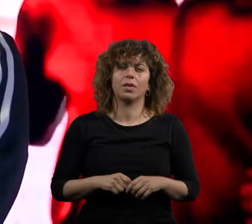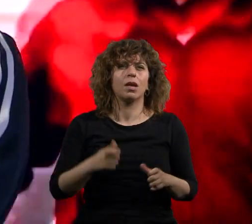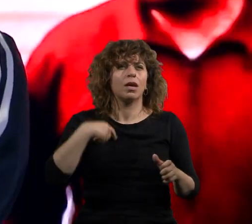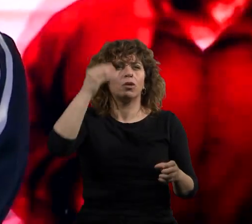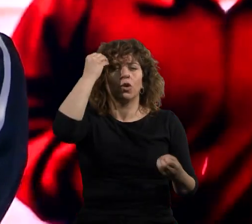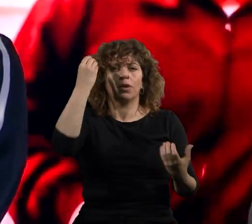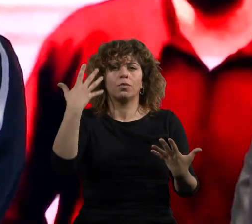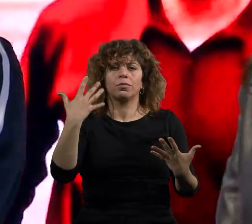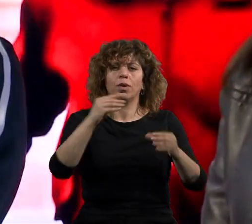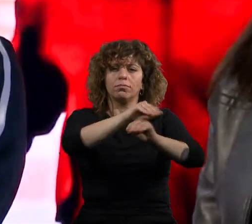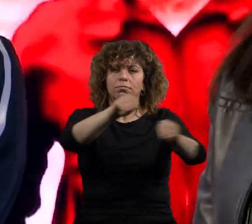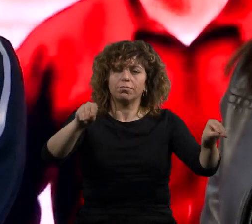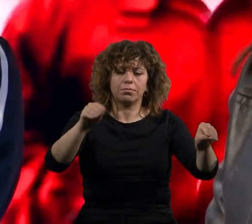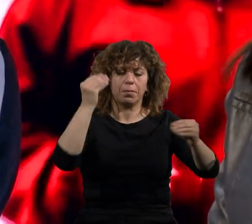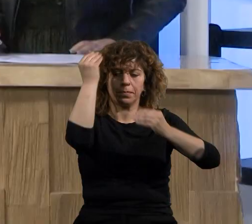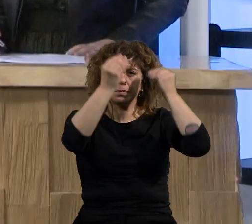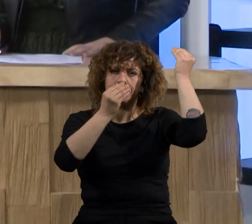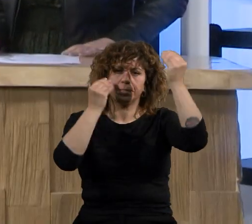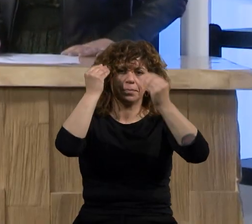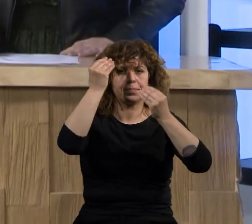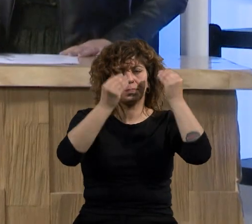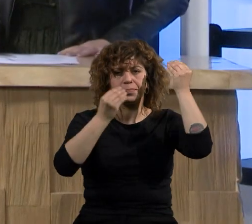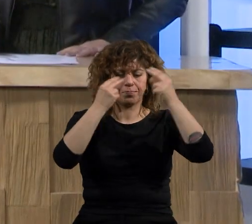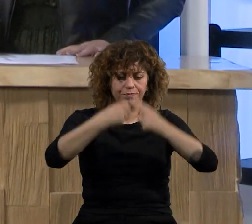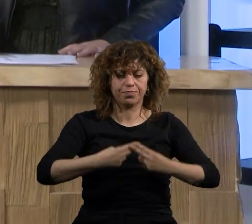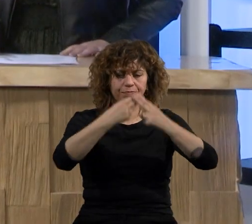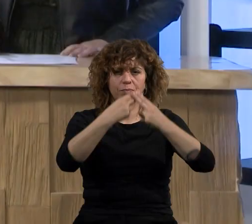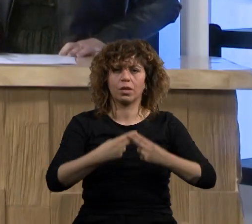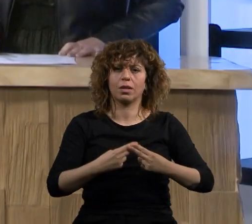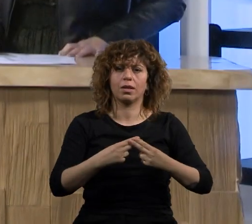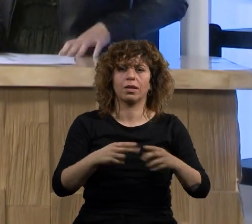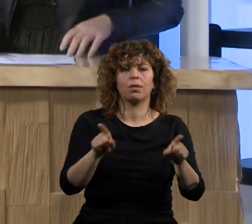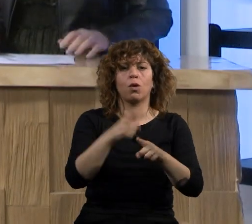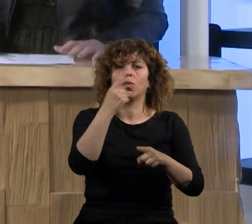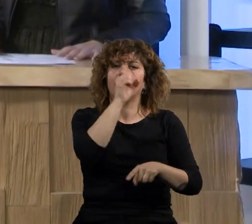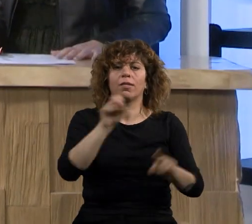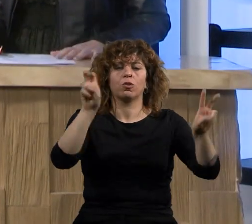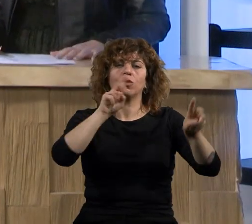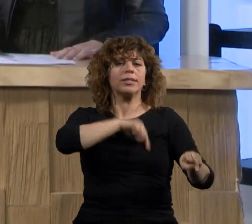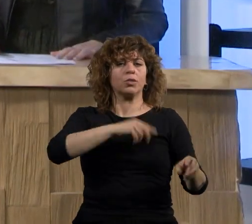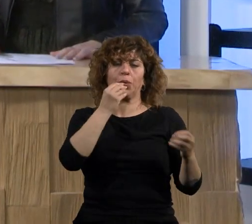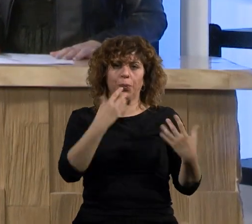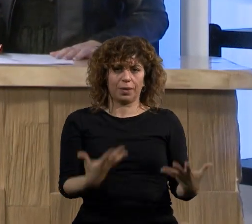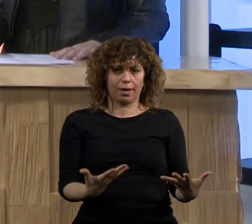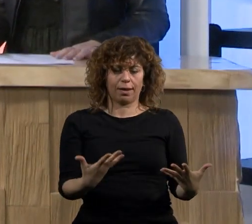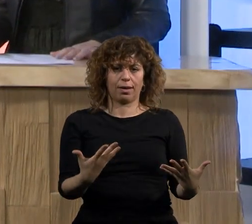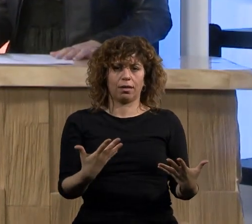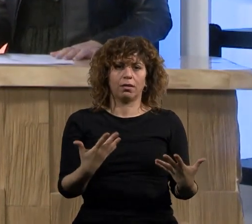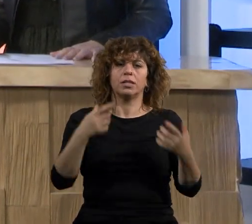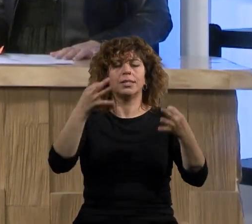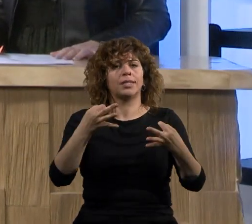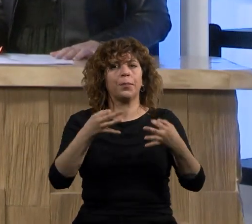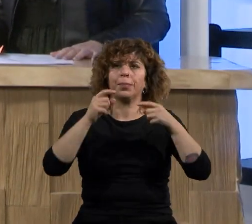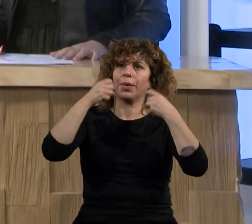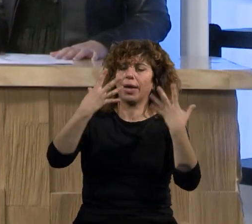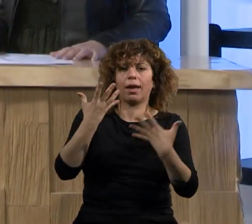un llamamiento al pensamiento crítico, un poco también quitarnos caretas de... Tiene una canción que se llama Estoy bien, que un poco que hay que mostrar todo el rato que estamos